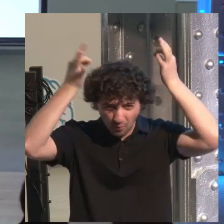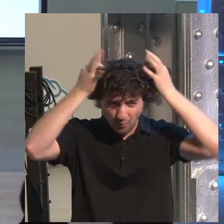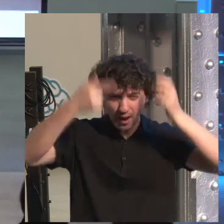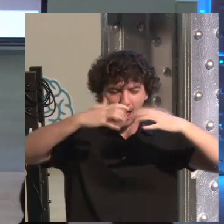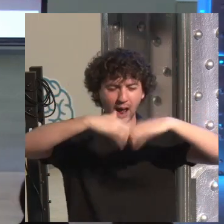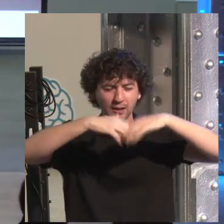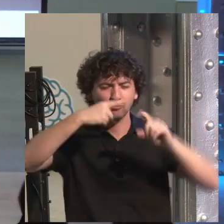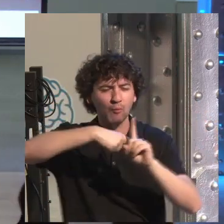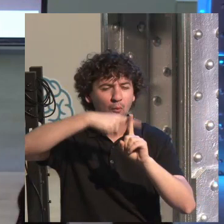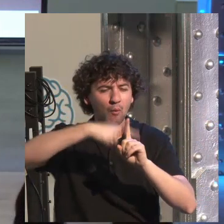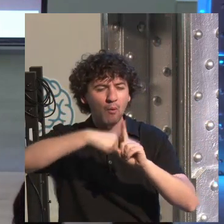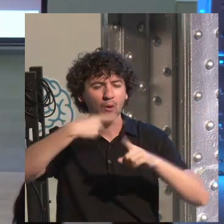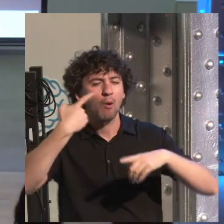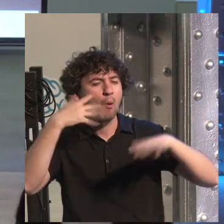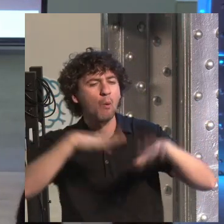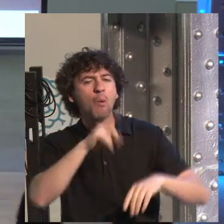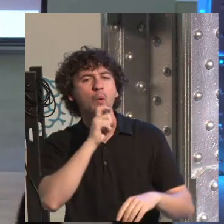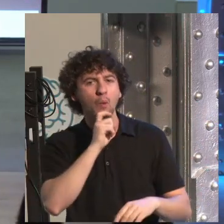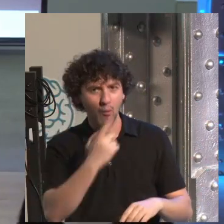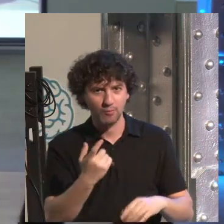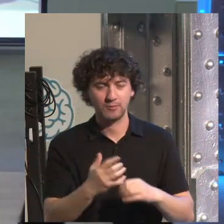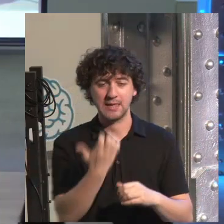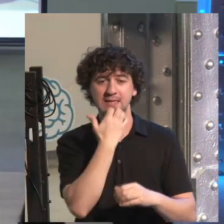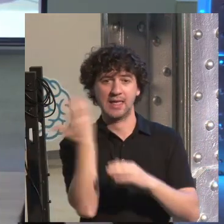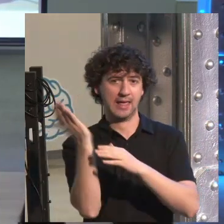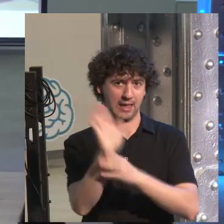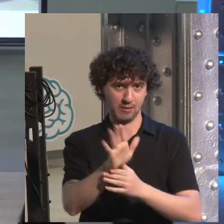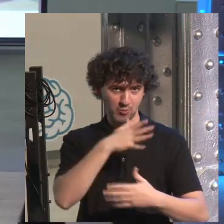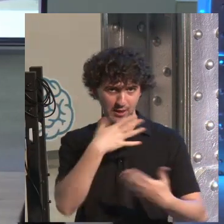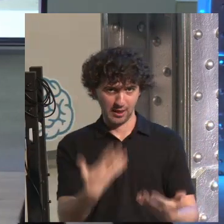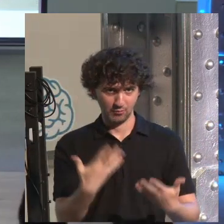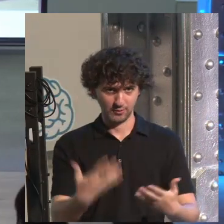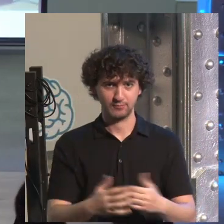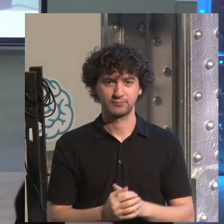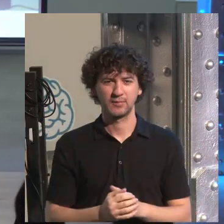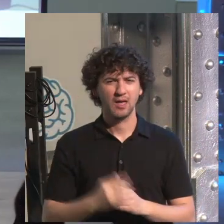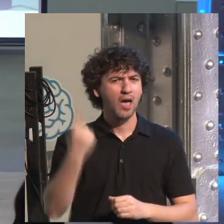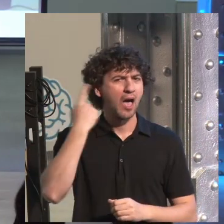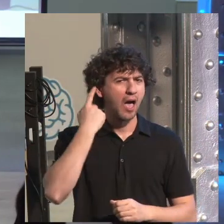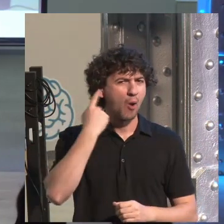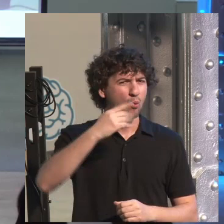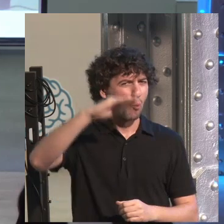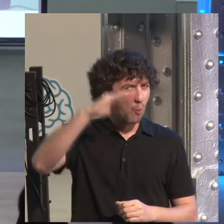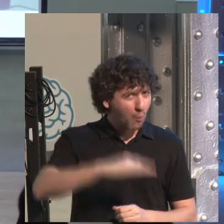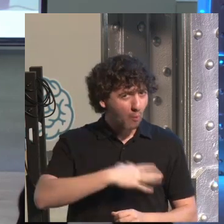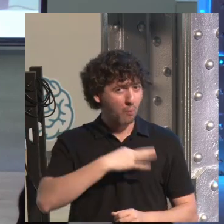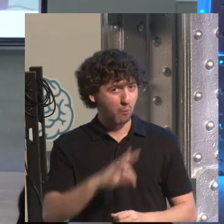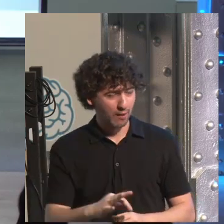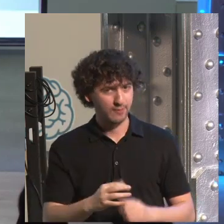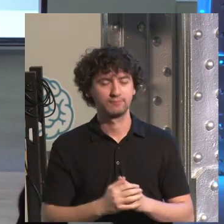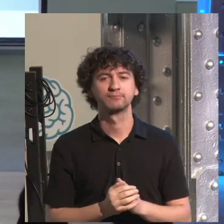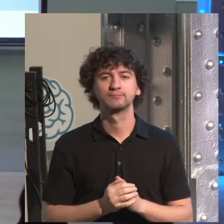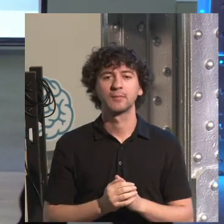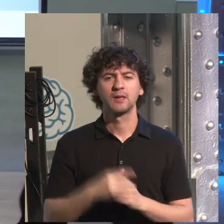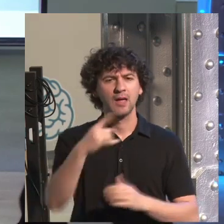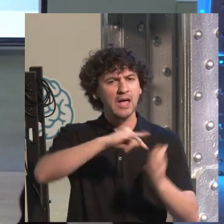del cerebro. Voy a mostrar un ejemplo para que os hagáis una idea. Podemos bajar el audio. Es muy importante, esta